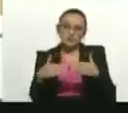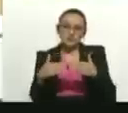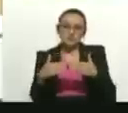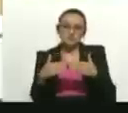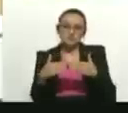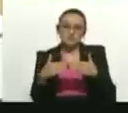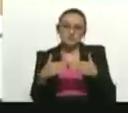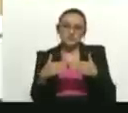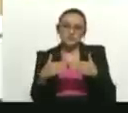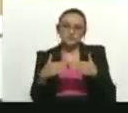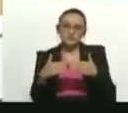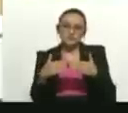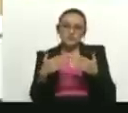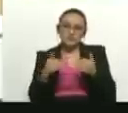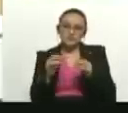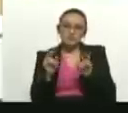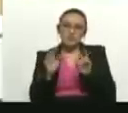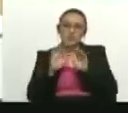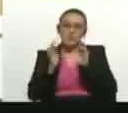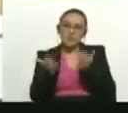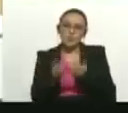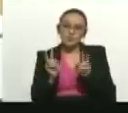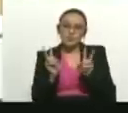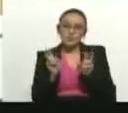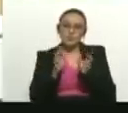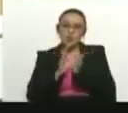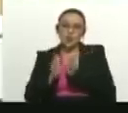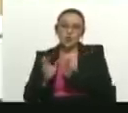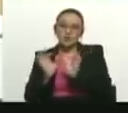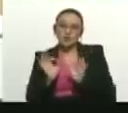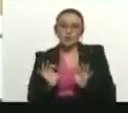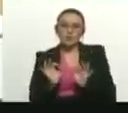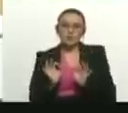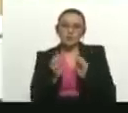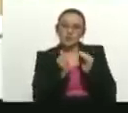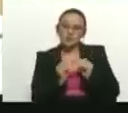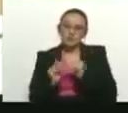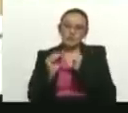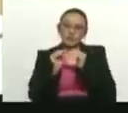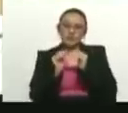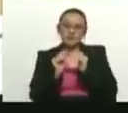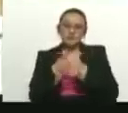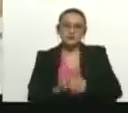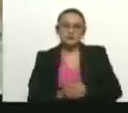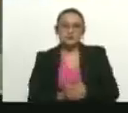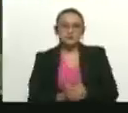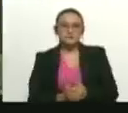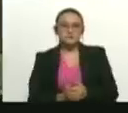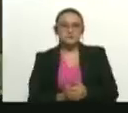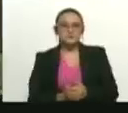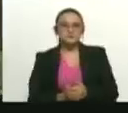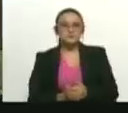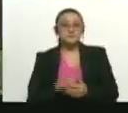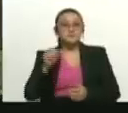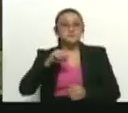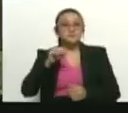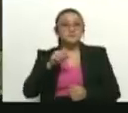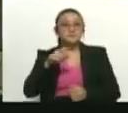de nacimiento de un mundo nuevo, de un orden justo, igualitario. Sí, y usted ha